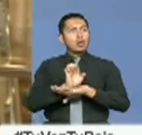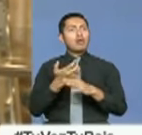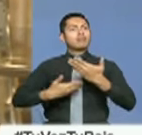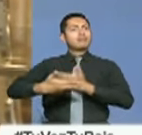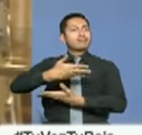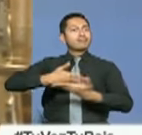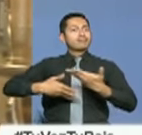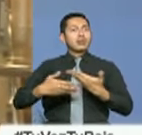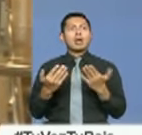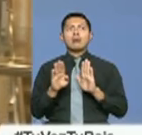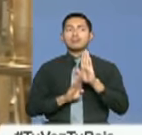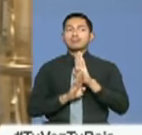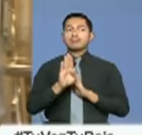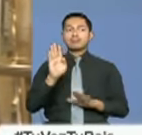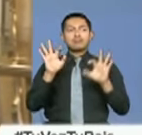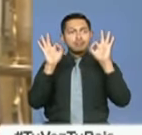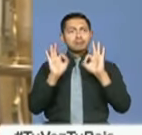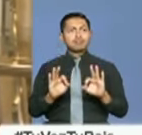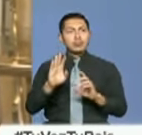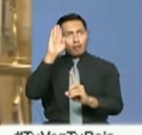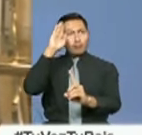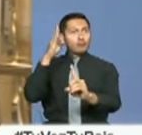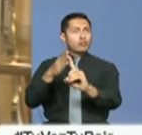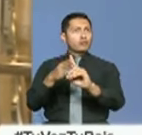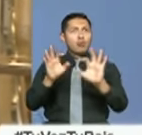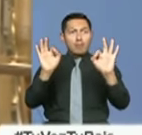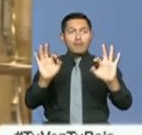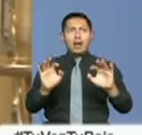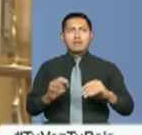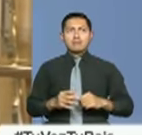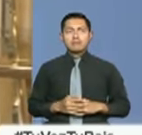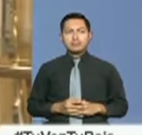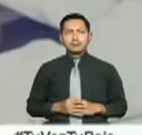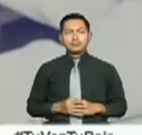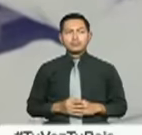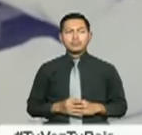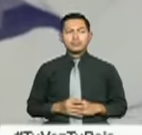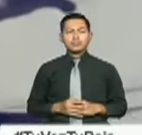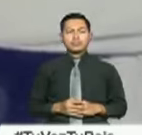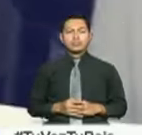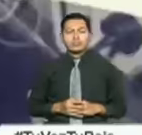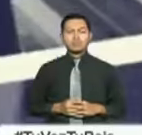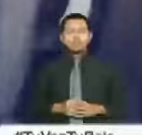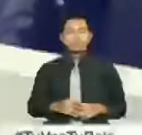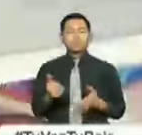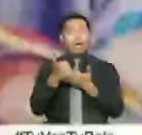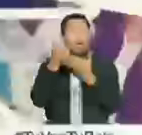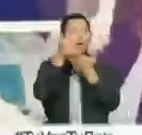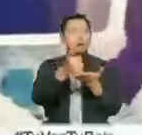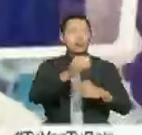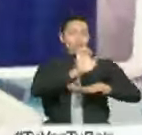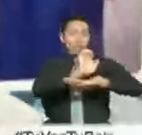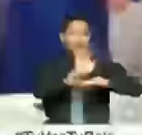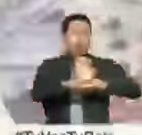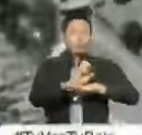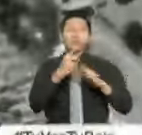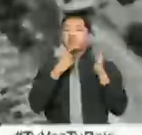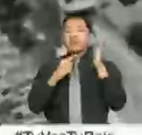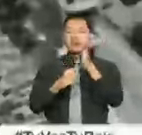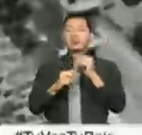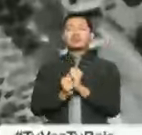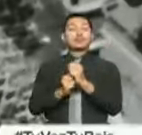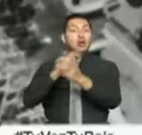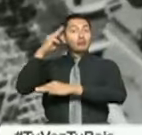de la normalización y por un mejor futuro de los organismos de normalización a nivel mundial. Los beneficios como país son la visibilidad